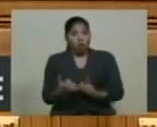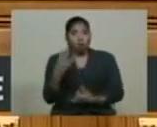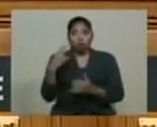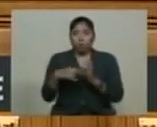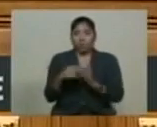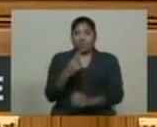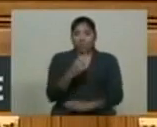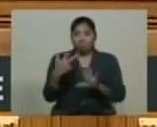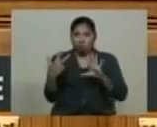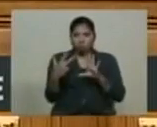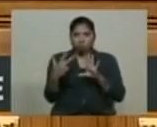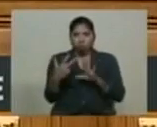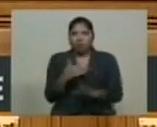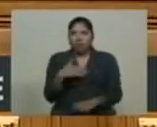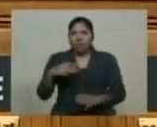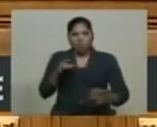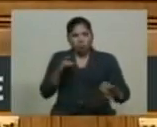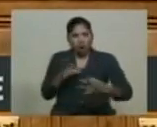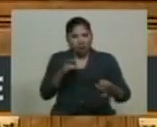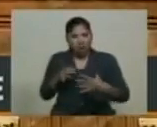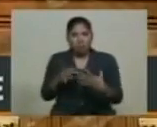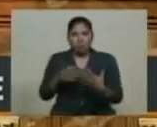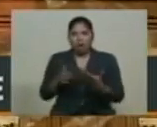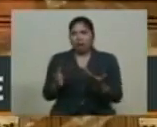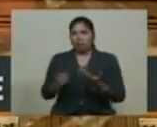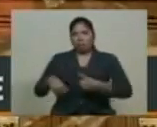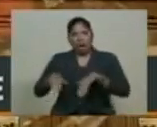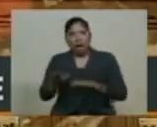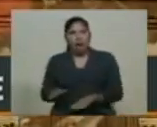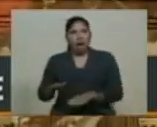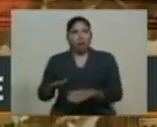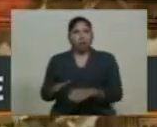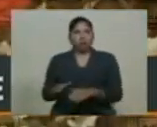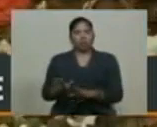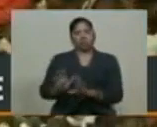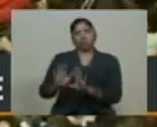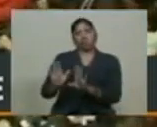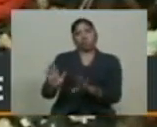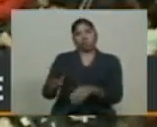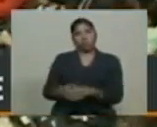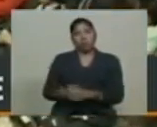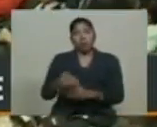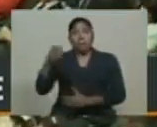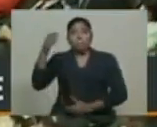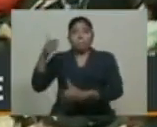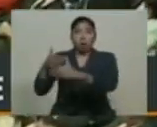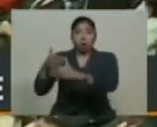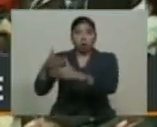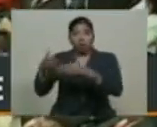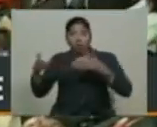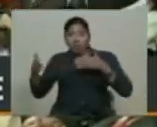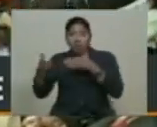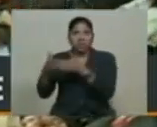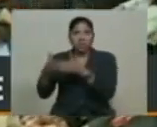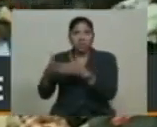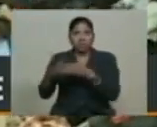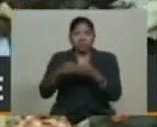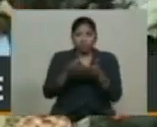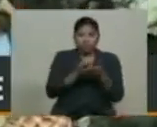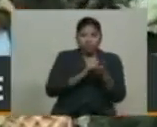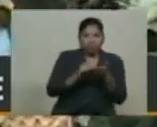escrache, guarimba o plantones las hostilidades. Al bloqueo que se denuncia en el Acta de